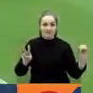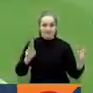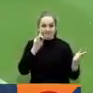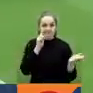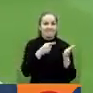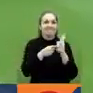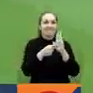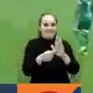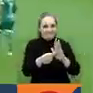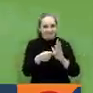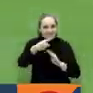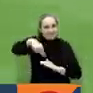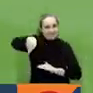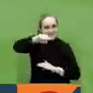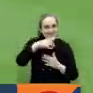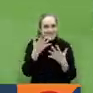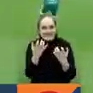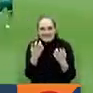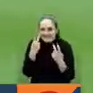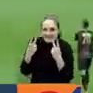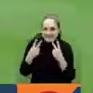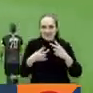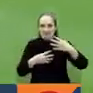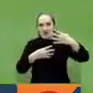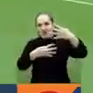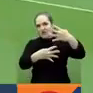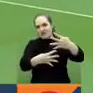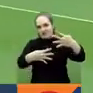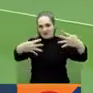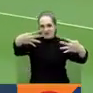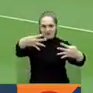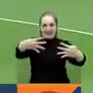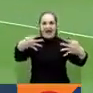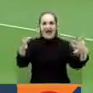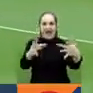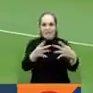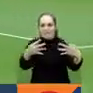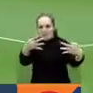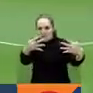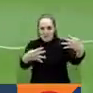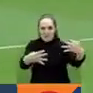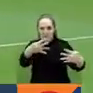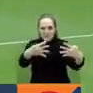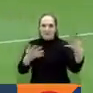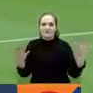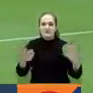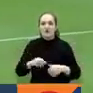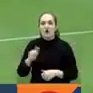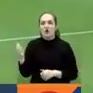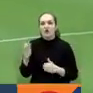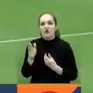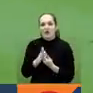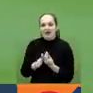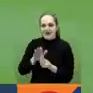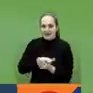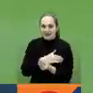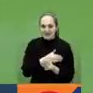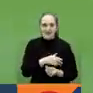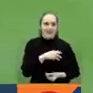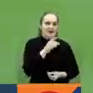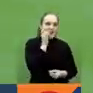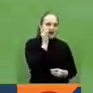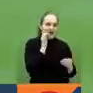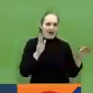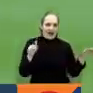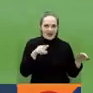a ser parte de los 8 primeros. Vamos a ver si lo logran con lo que queda del campeonato. Equidad y Águilas. Se repartieron los puntos,